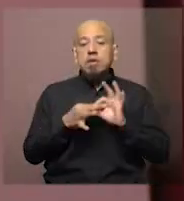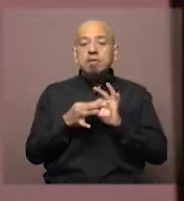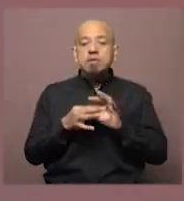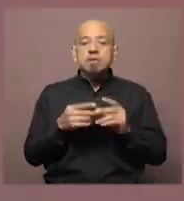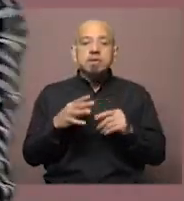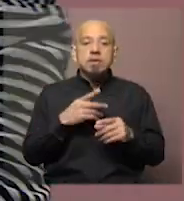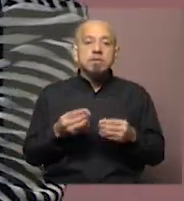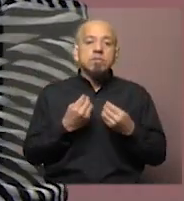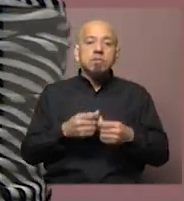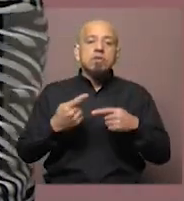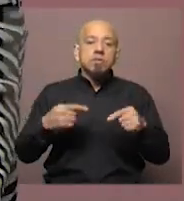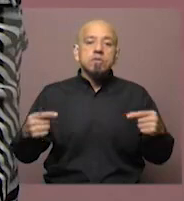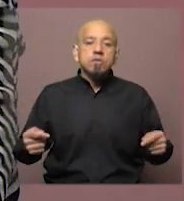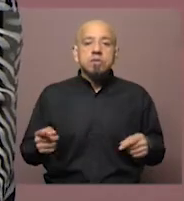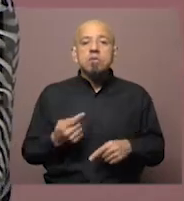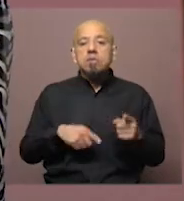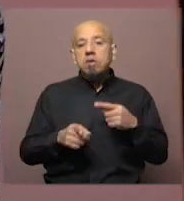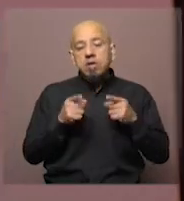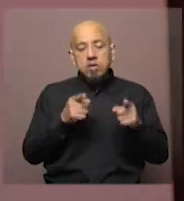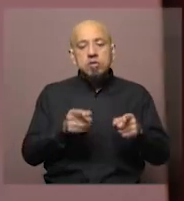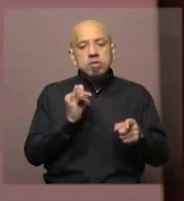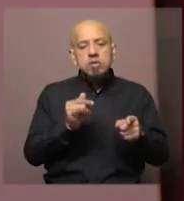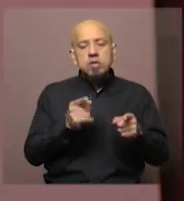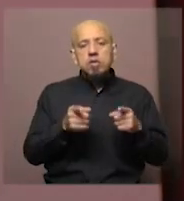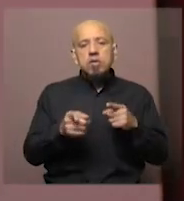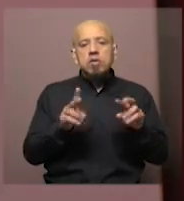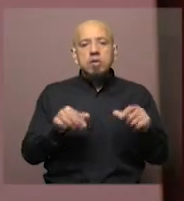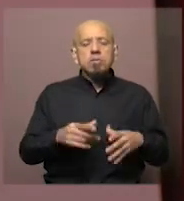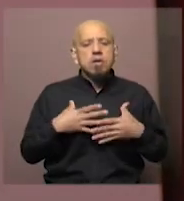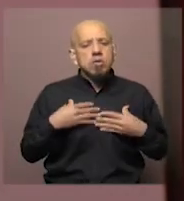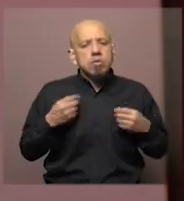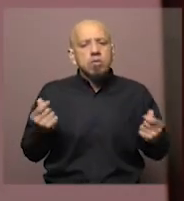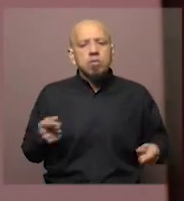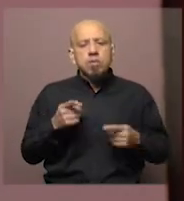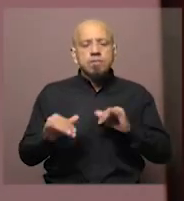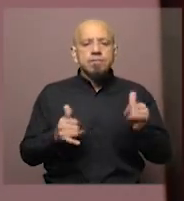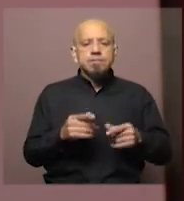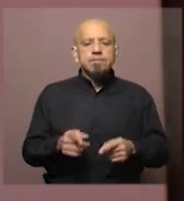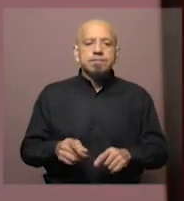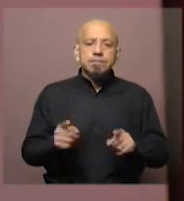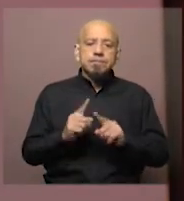haya muchas otras cosas que puedan serlo, pero eso seguramente tiene algo que ver con el espíritu. Y además que no